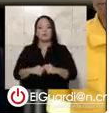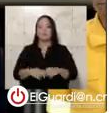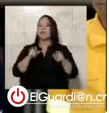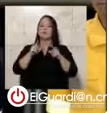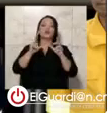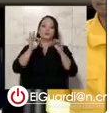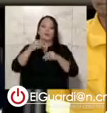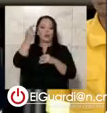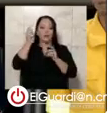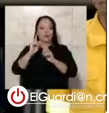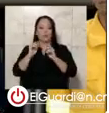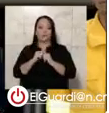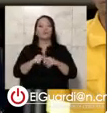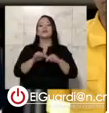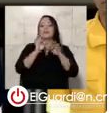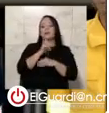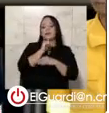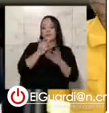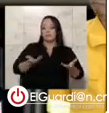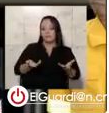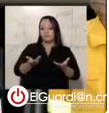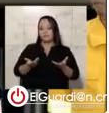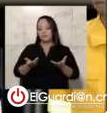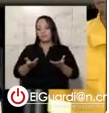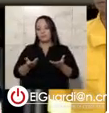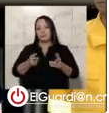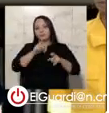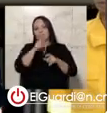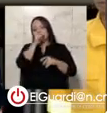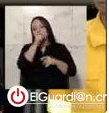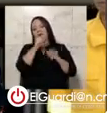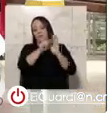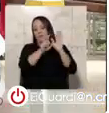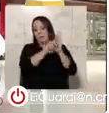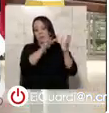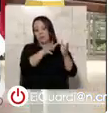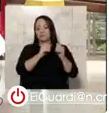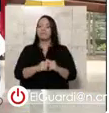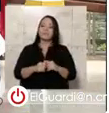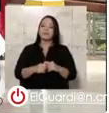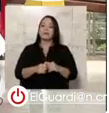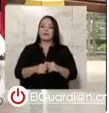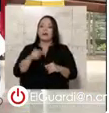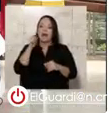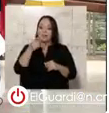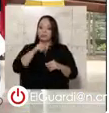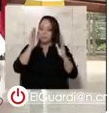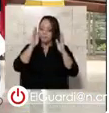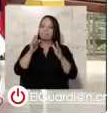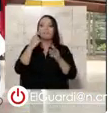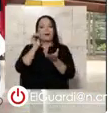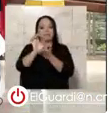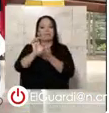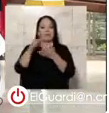el gobierno, lo determinan encuesta de moras, para prevenir el daño que